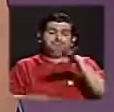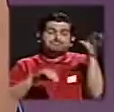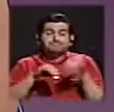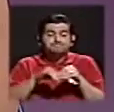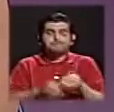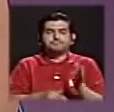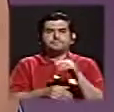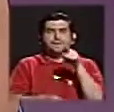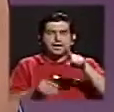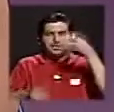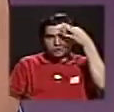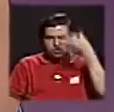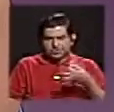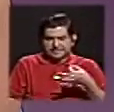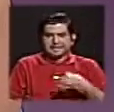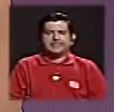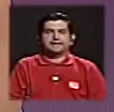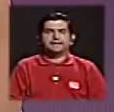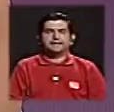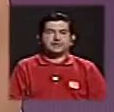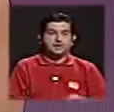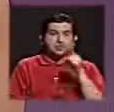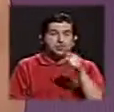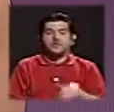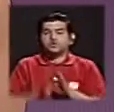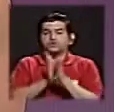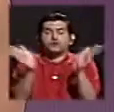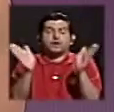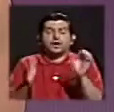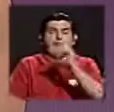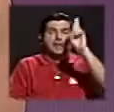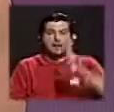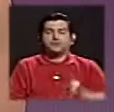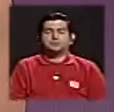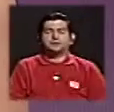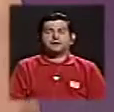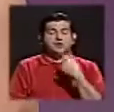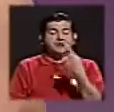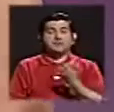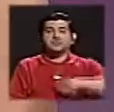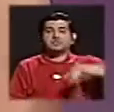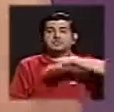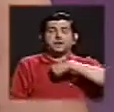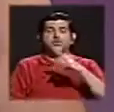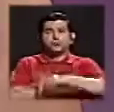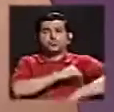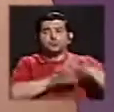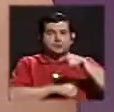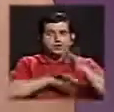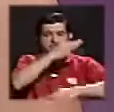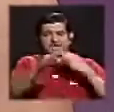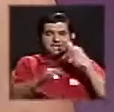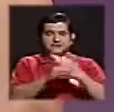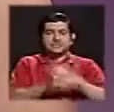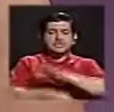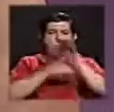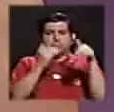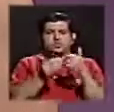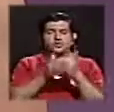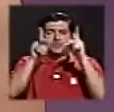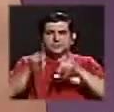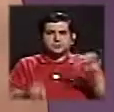además parten de que eso es generalizado en Costa Rica, ¿verdad? Que nos dicen somos una nación así, somos un país que todos y